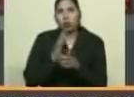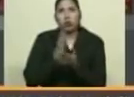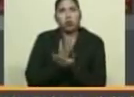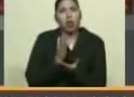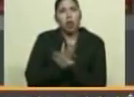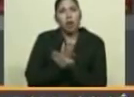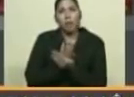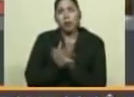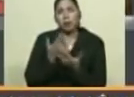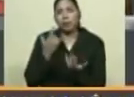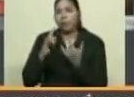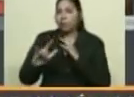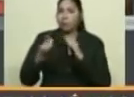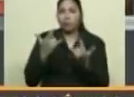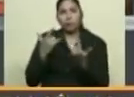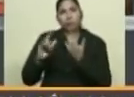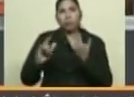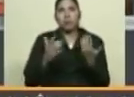nos damos ya, porque